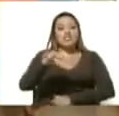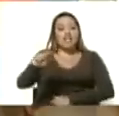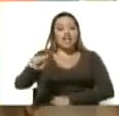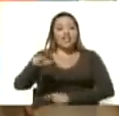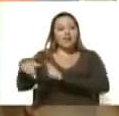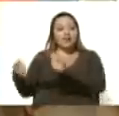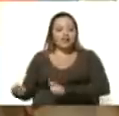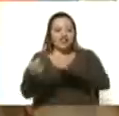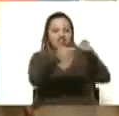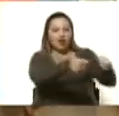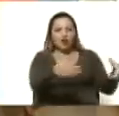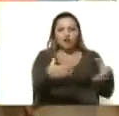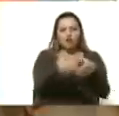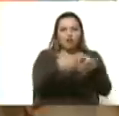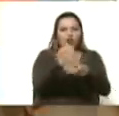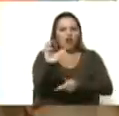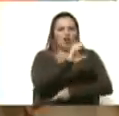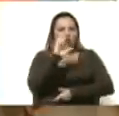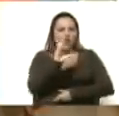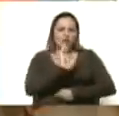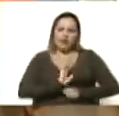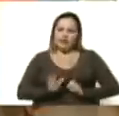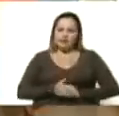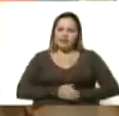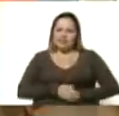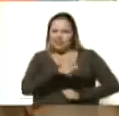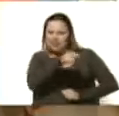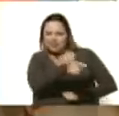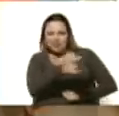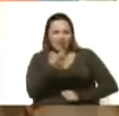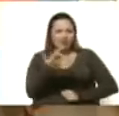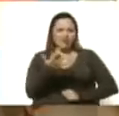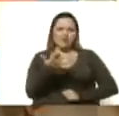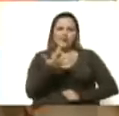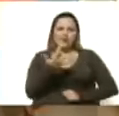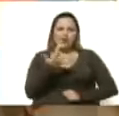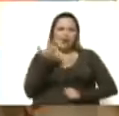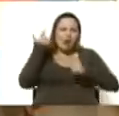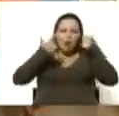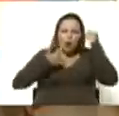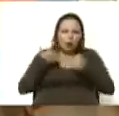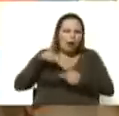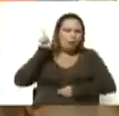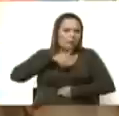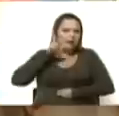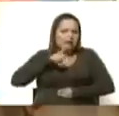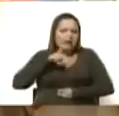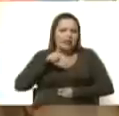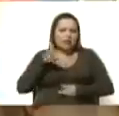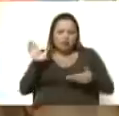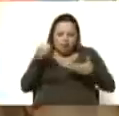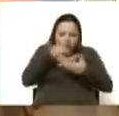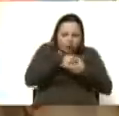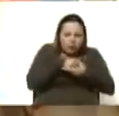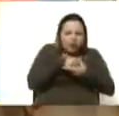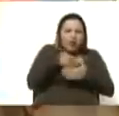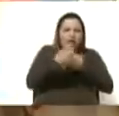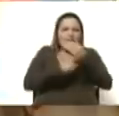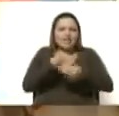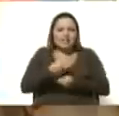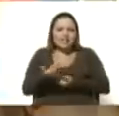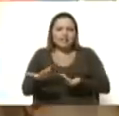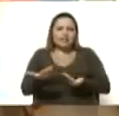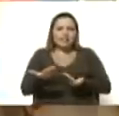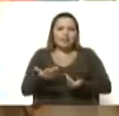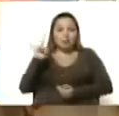paramilitares colombianos. Obviamente esa coartada tan burda para tapar lo que ellos hicieron como macabros